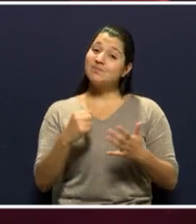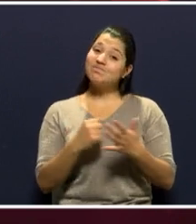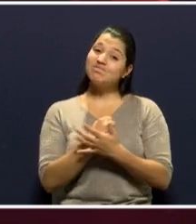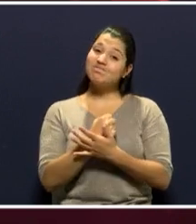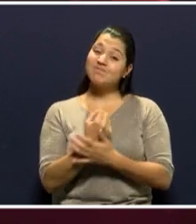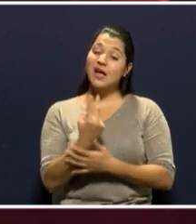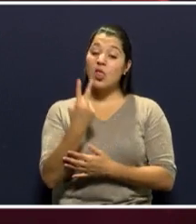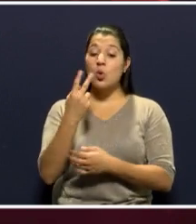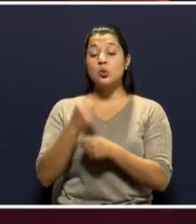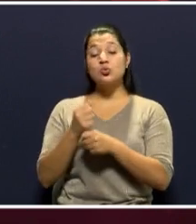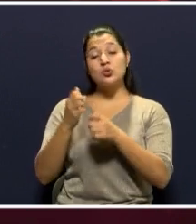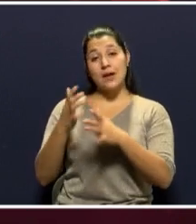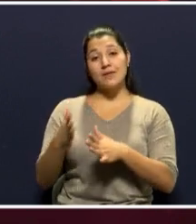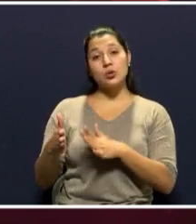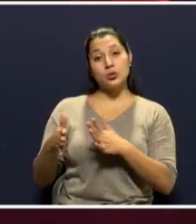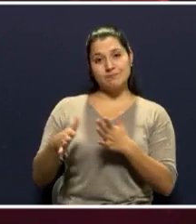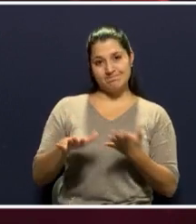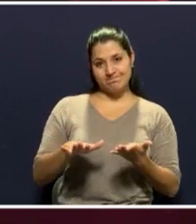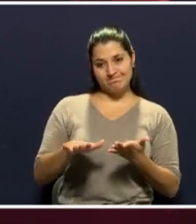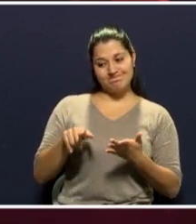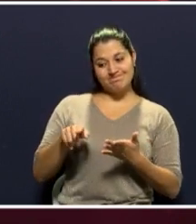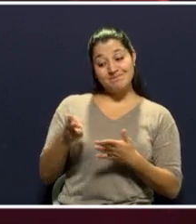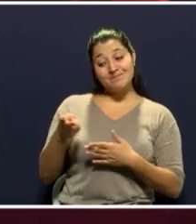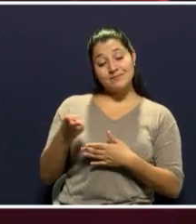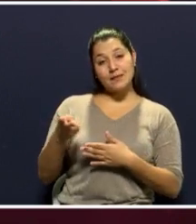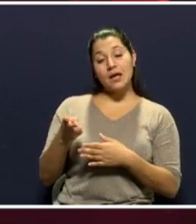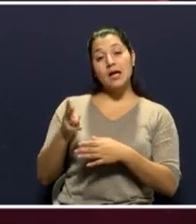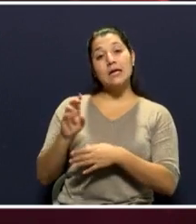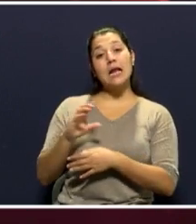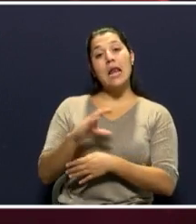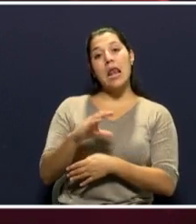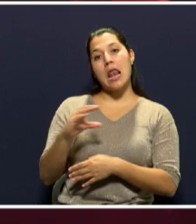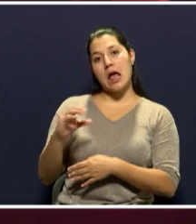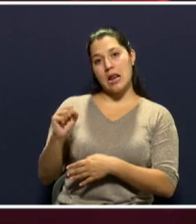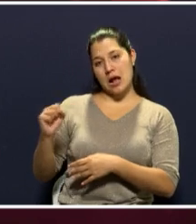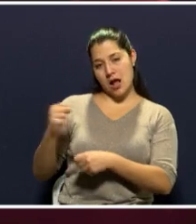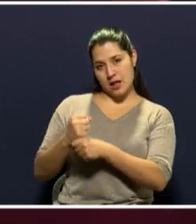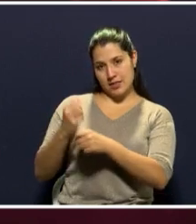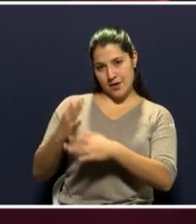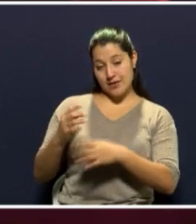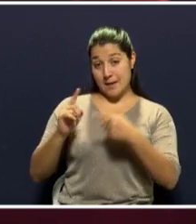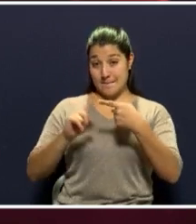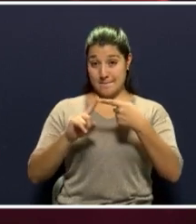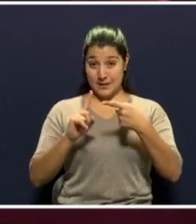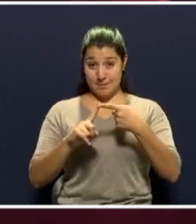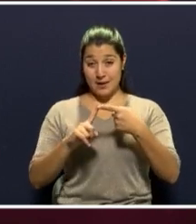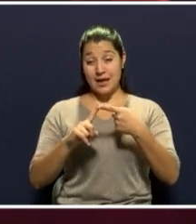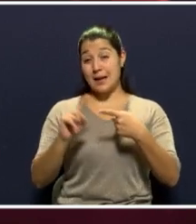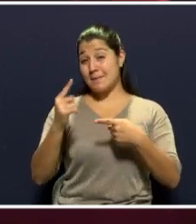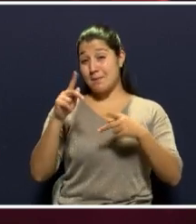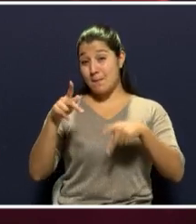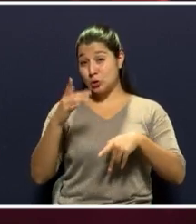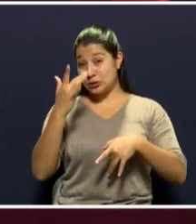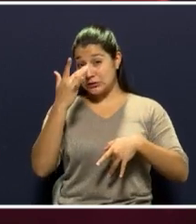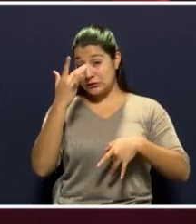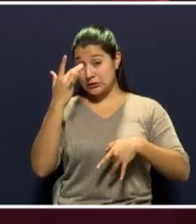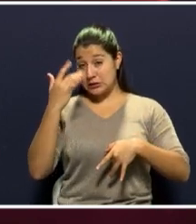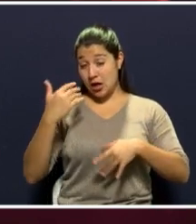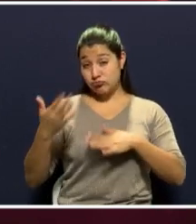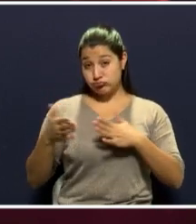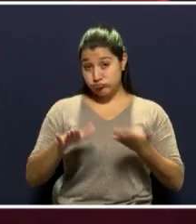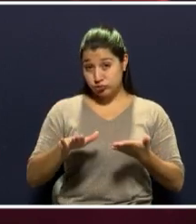fallecidos. El ginecólogo de 54 años, quien fue el primer caso positivo en el país, y un pediatra